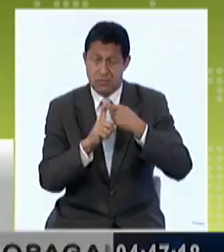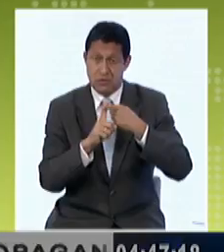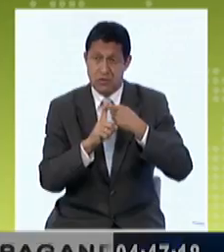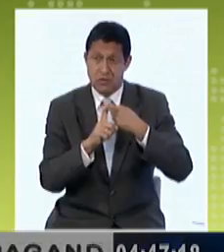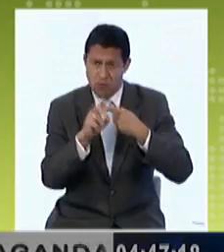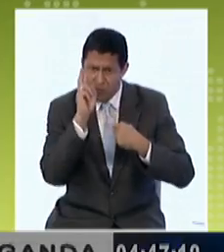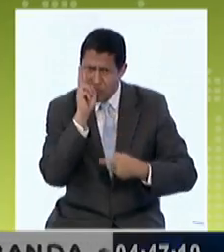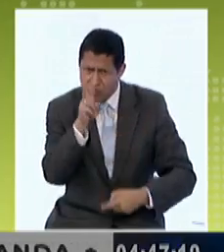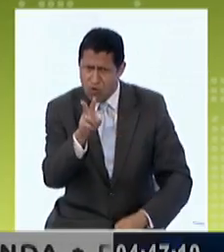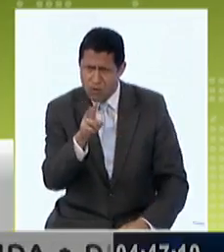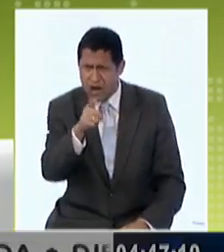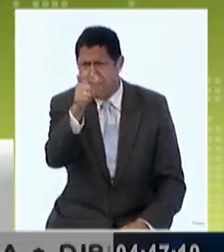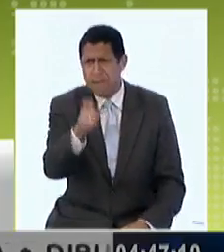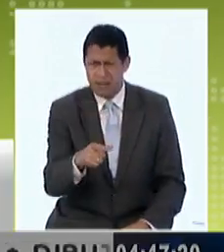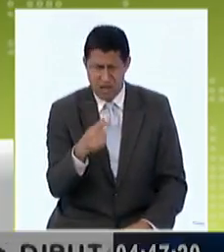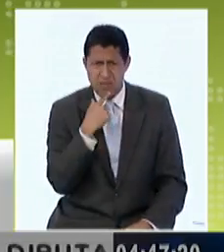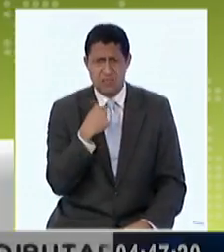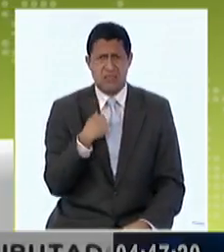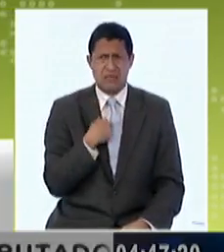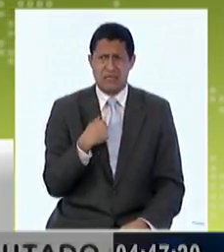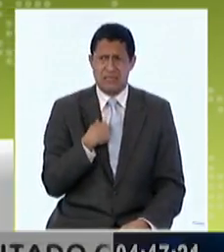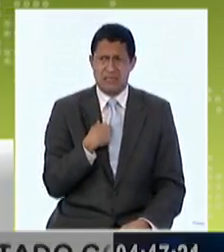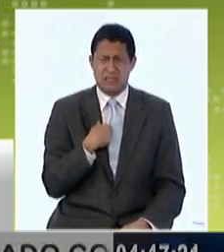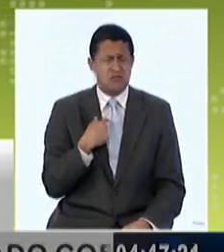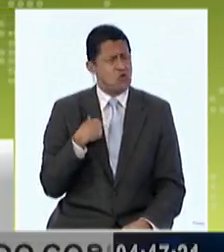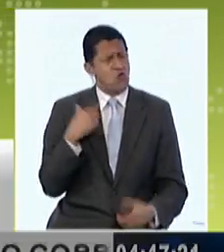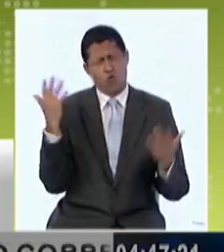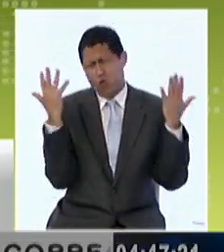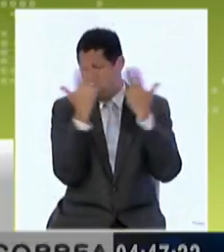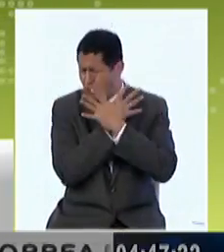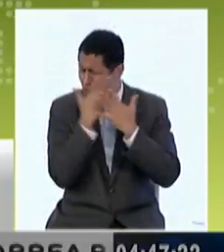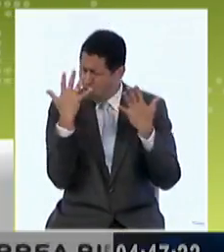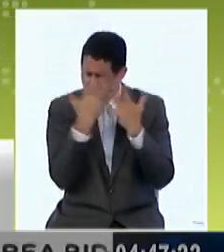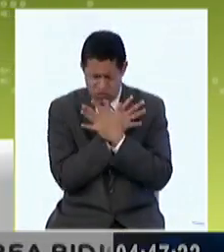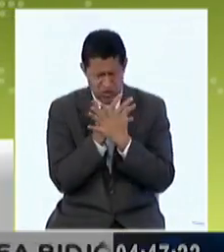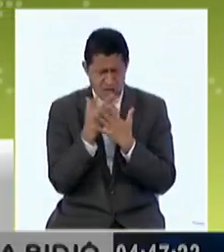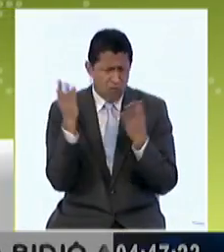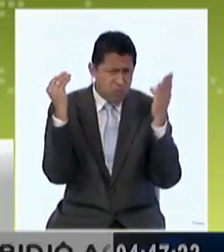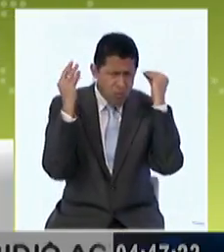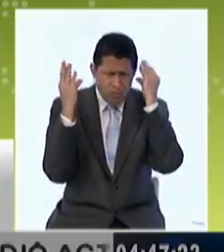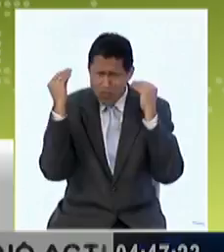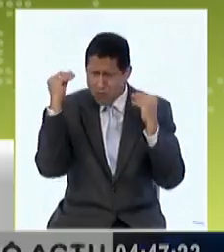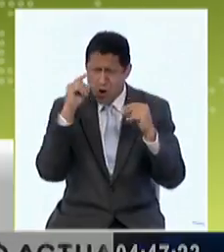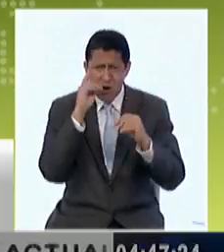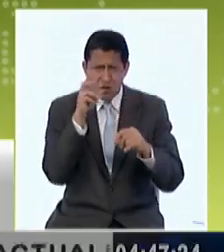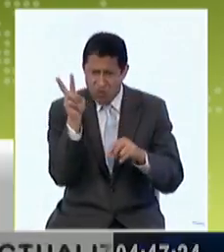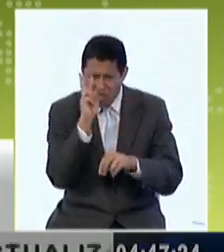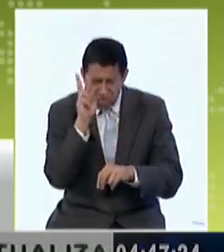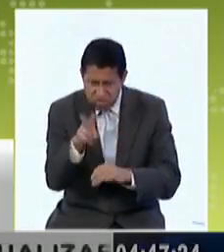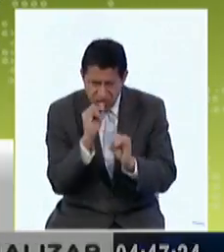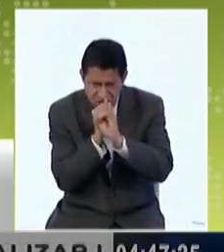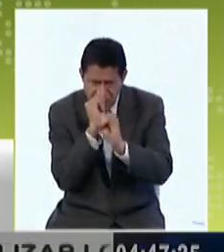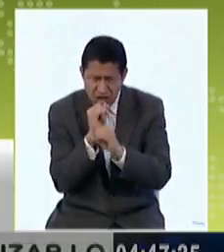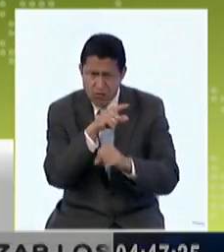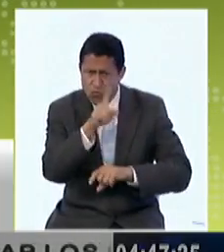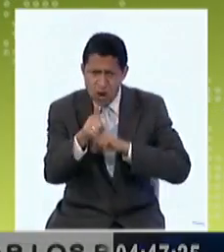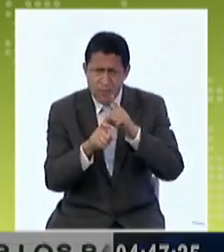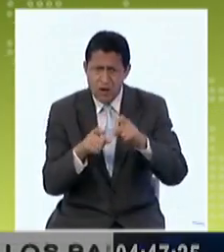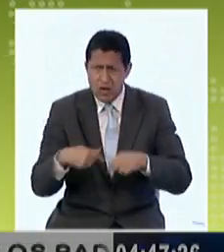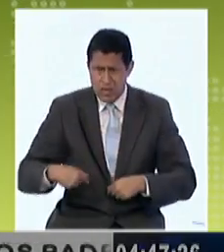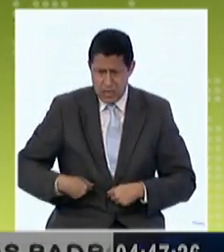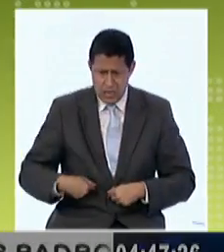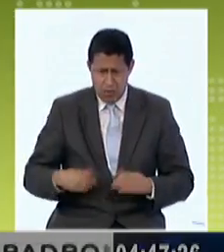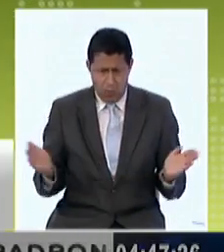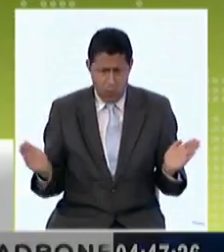ve más en consulta es que la paciente llega muy confundida y envenenada por todo lo que lee en internet. Entonces unas preguntan de lipoescultura,